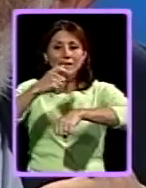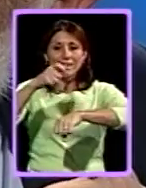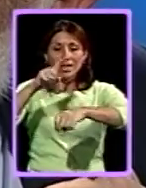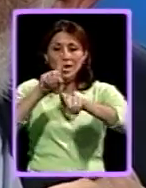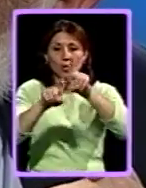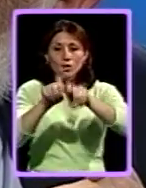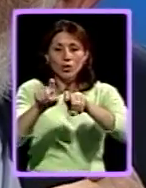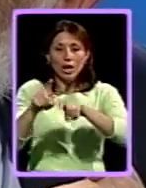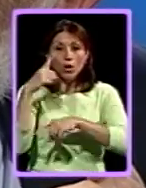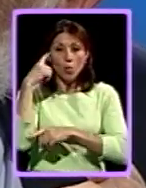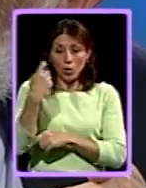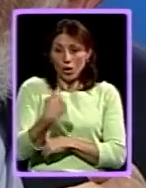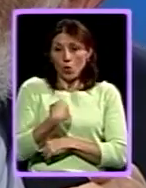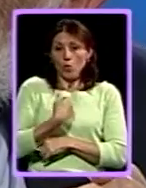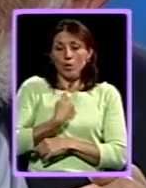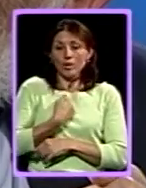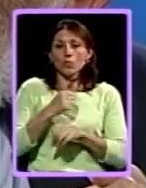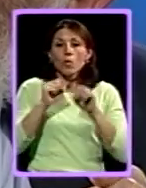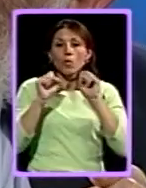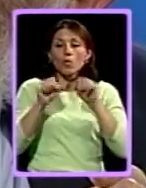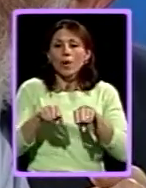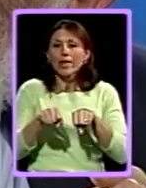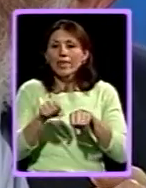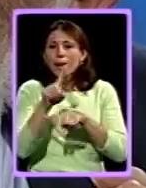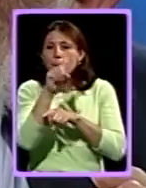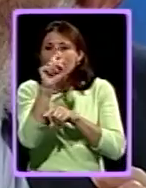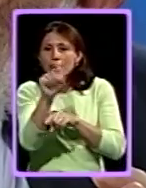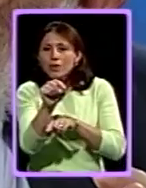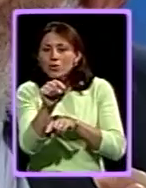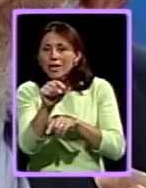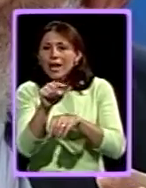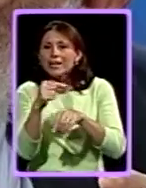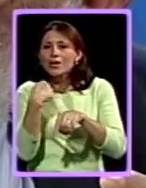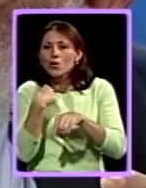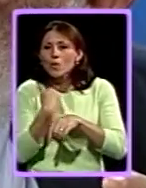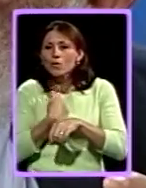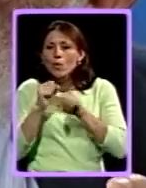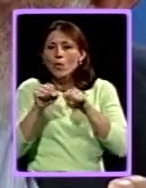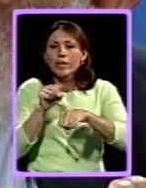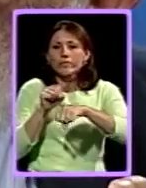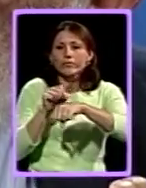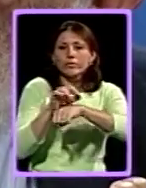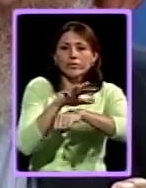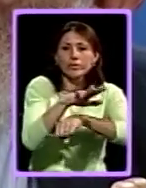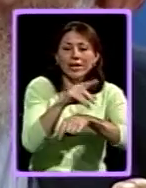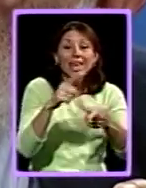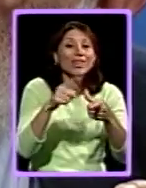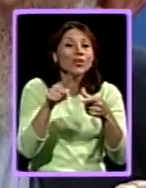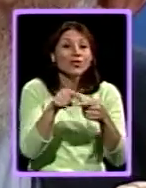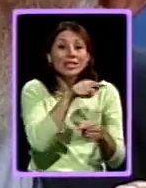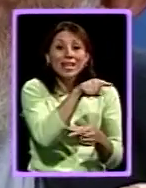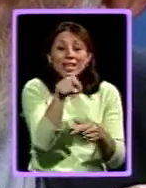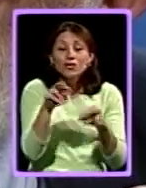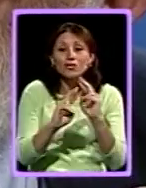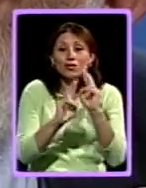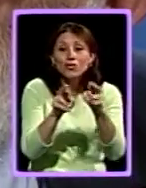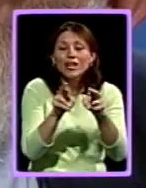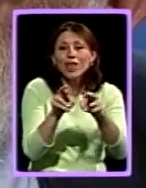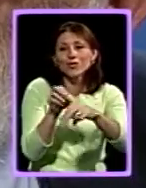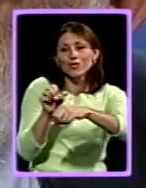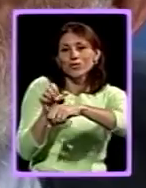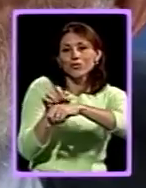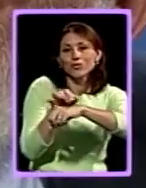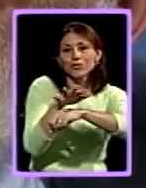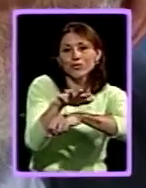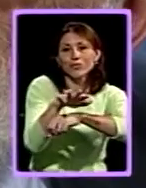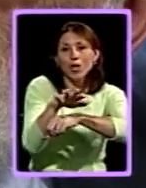las personas a la hora de hacerle las preguntas, y entonces los resultados que obtiene se dice que están sesgados porque realmente es porque alguien me dio una